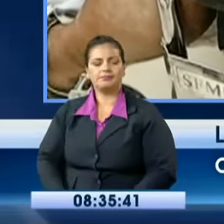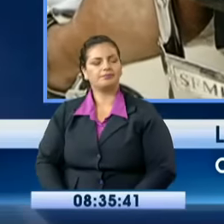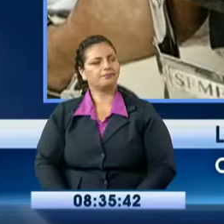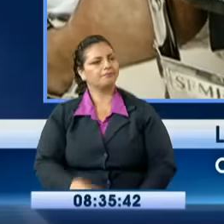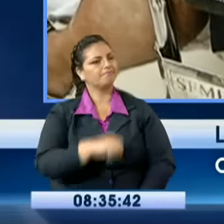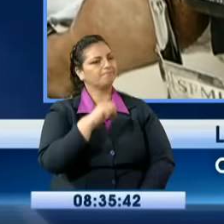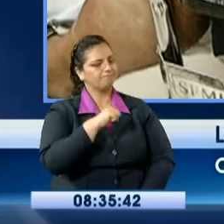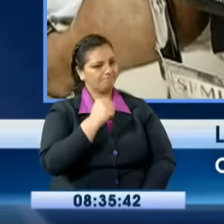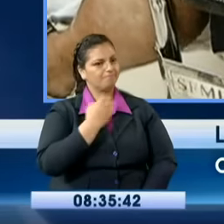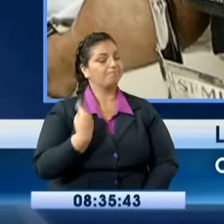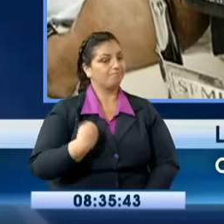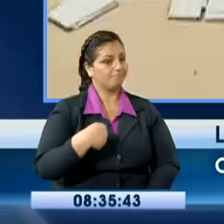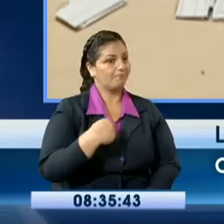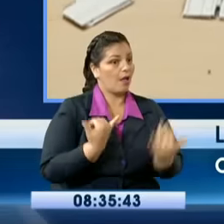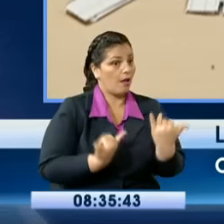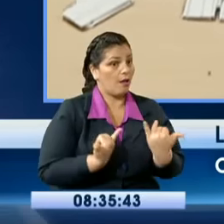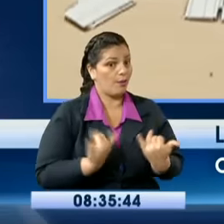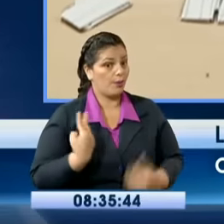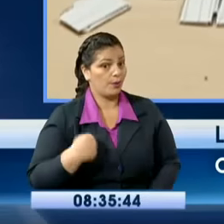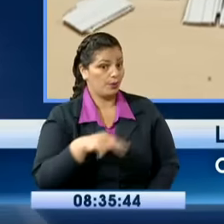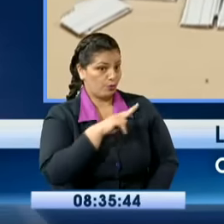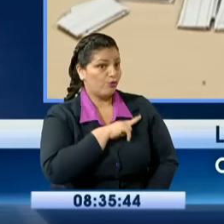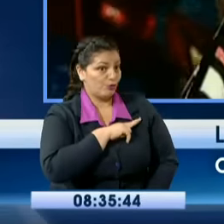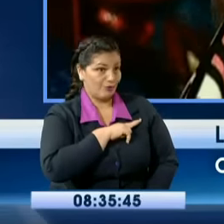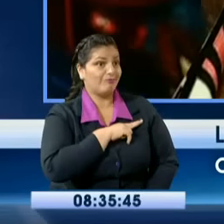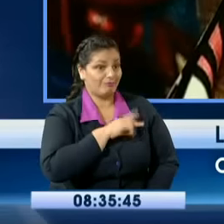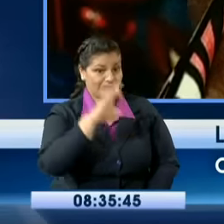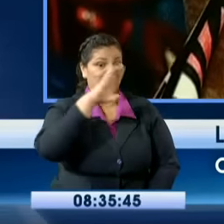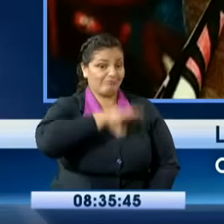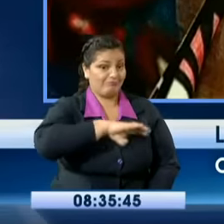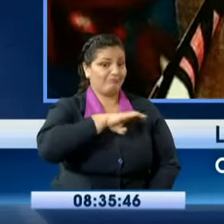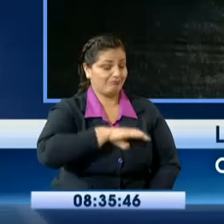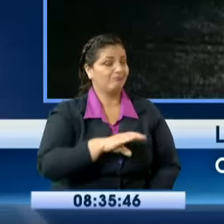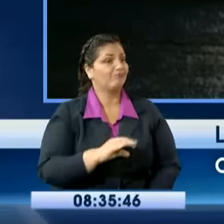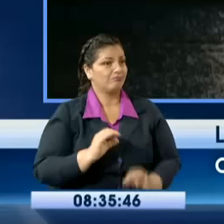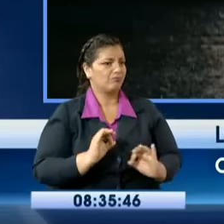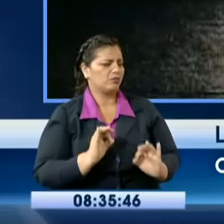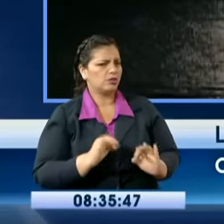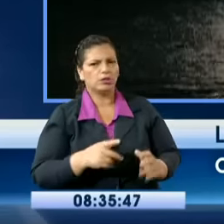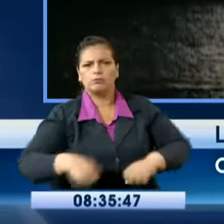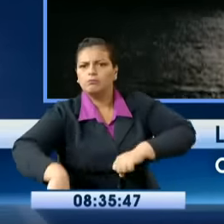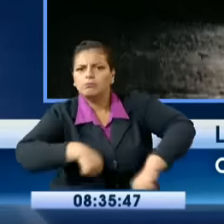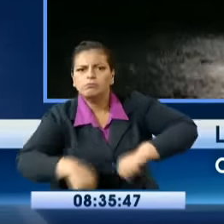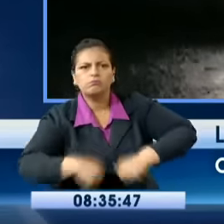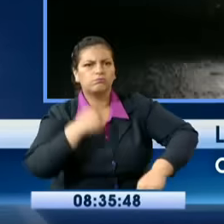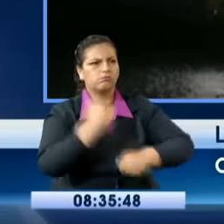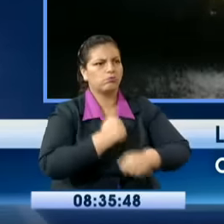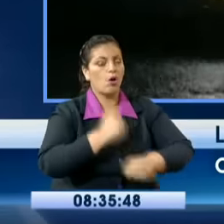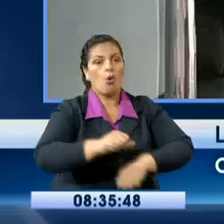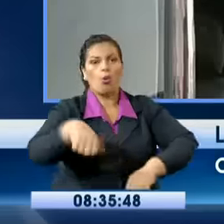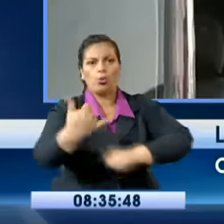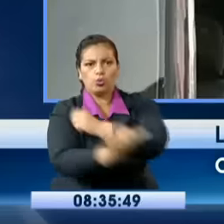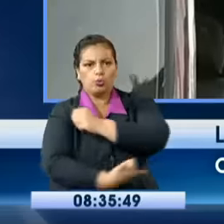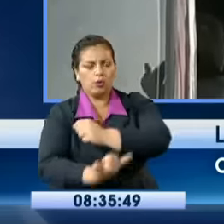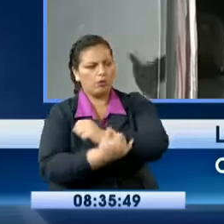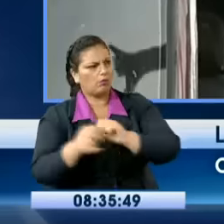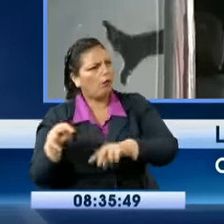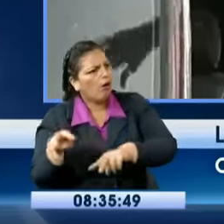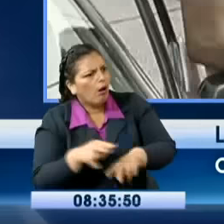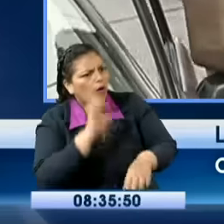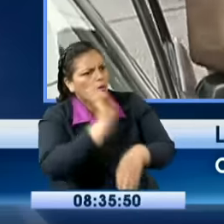nosotros ahora, repito, seamos considerados como una de las mejores policías de América, internamente somos una institución que ha ganado mucha credibilidad, mucho